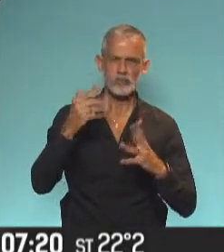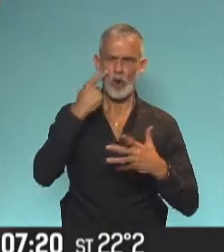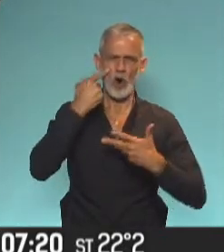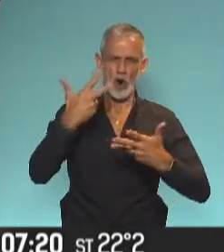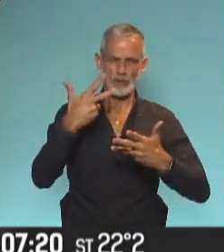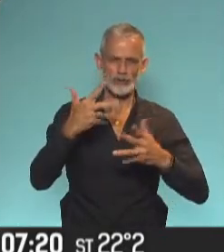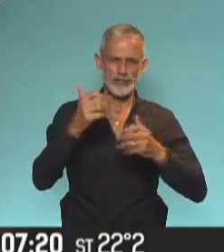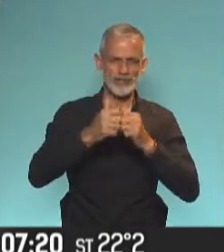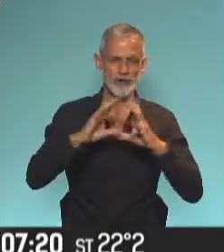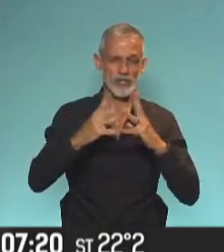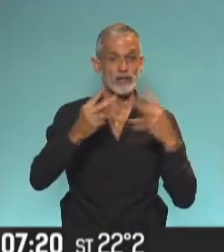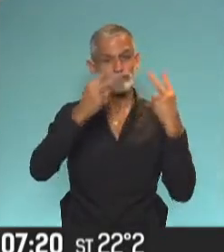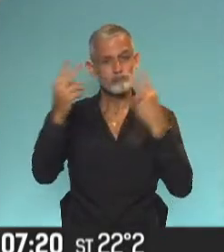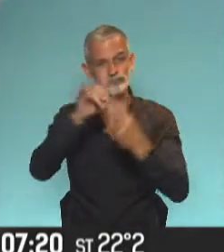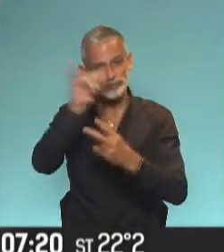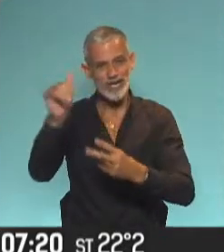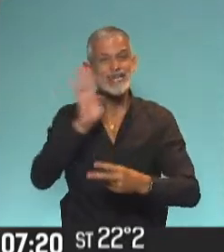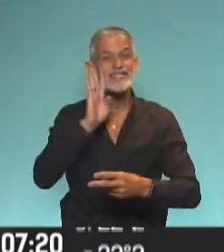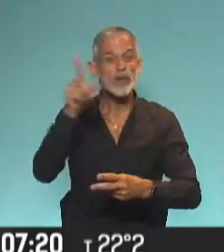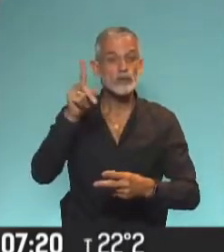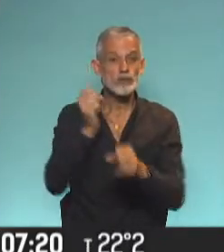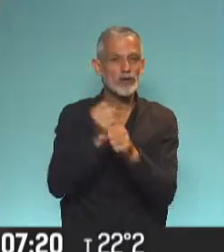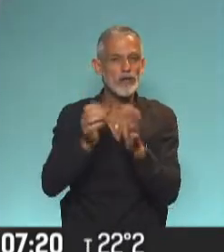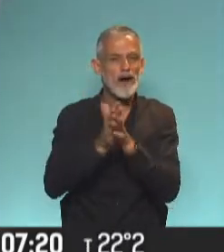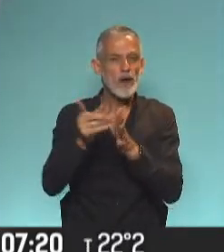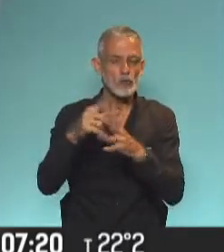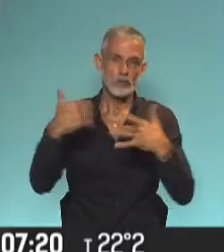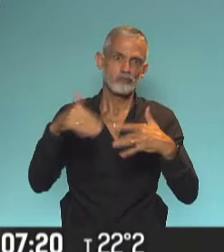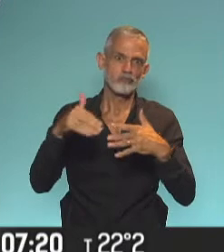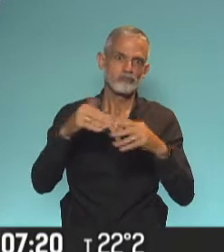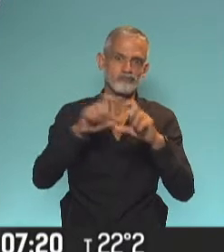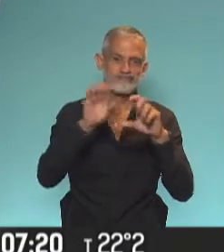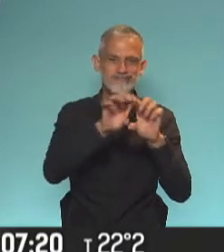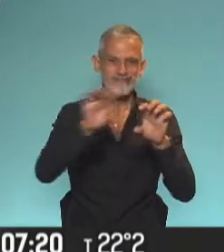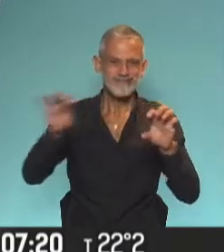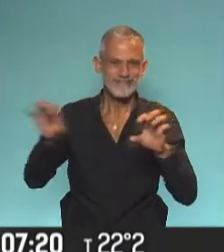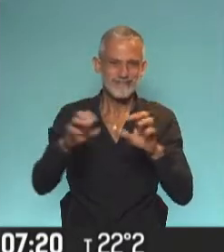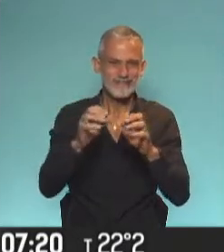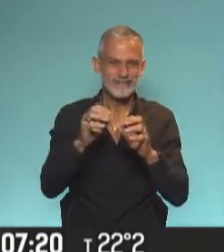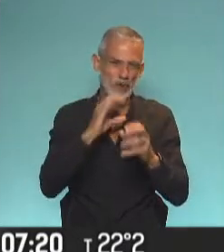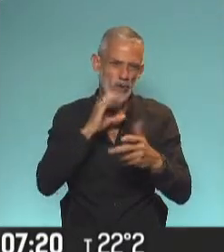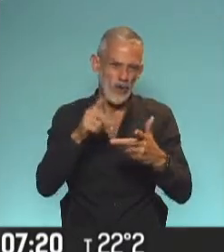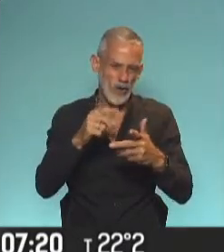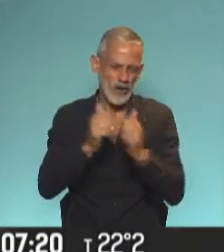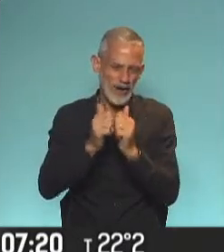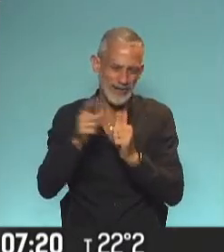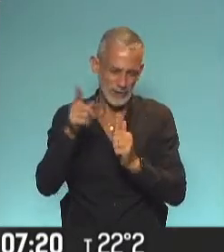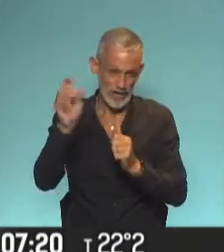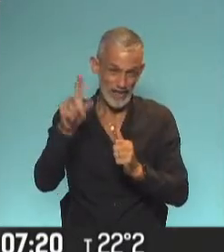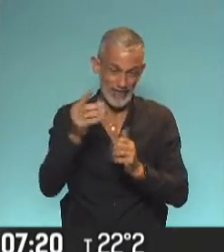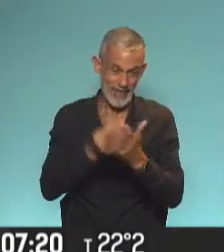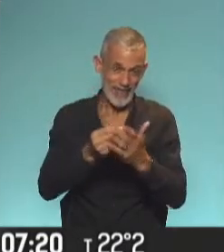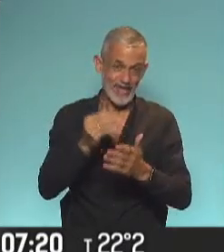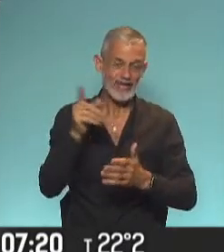historietas, viaja a Estados Unidos para trabajar junto a los grandes historietistas norteamericanos. Un año después, el sindicato